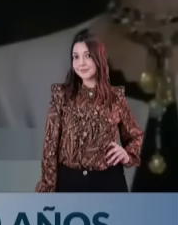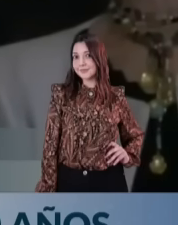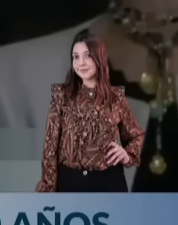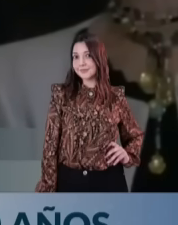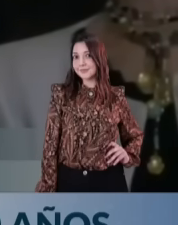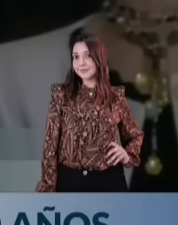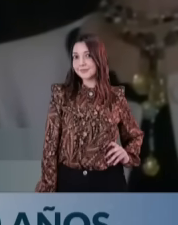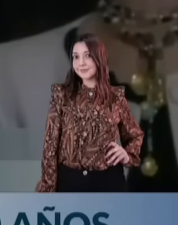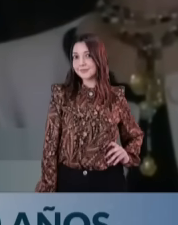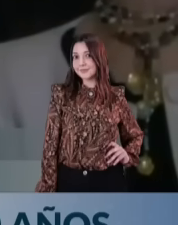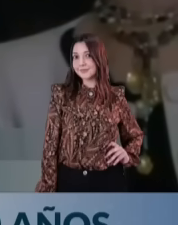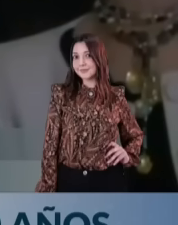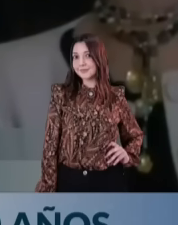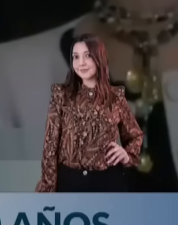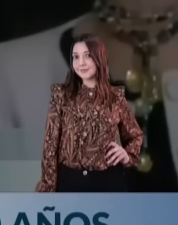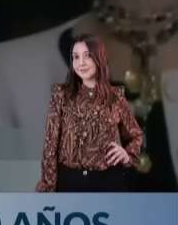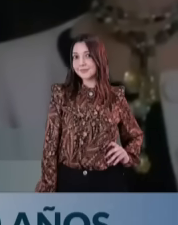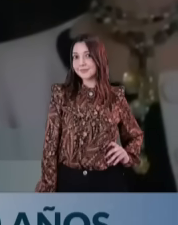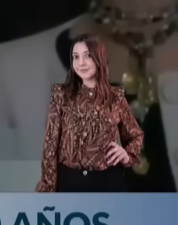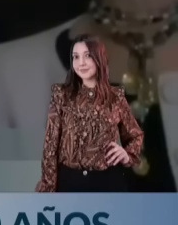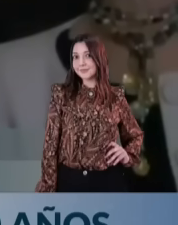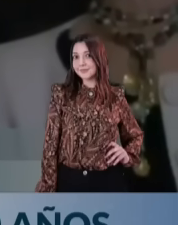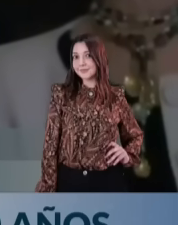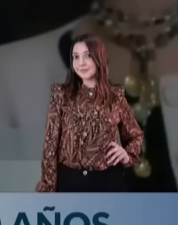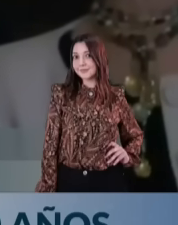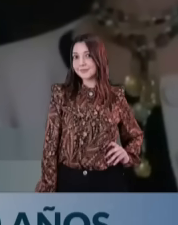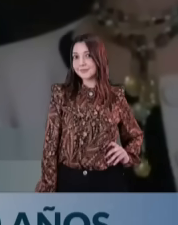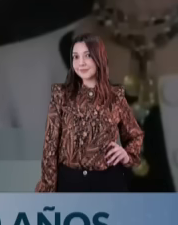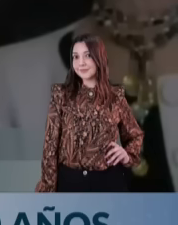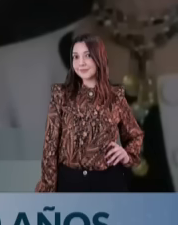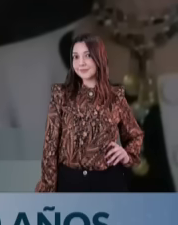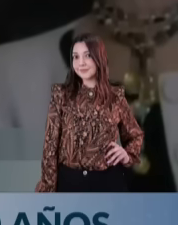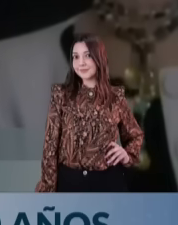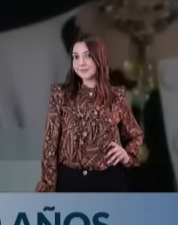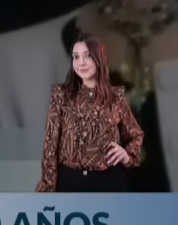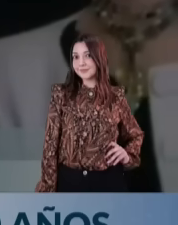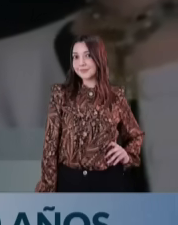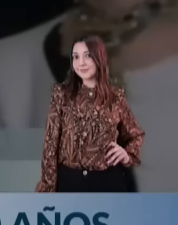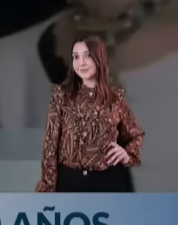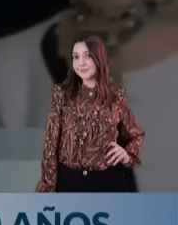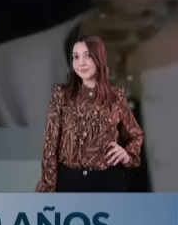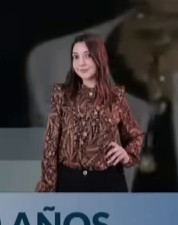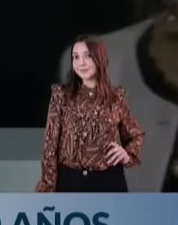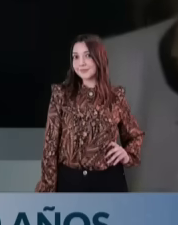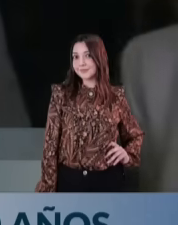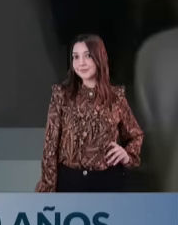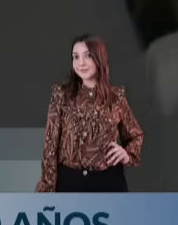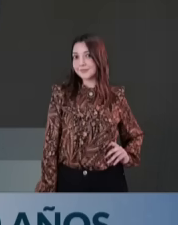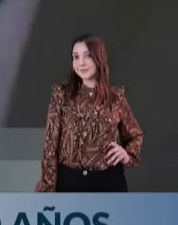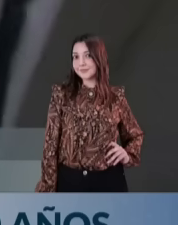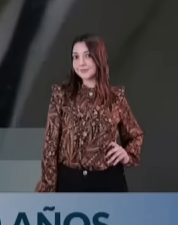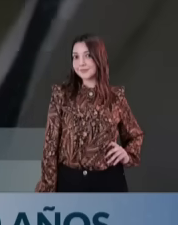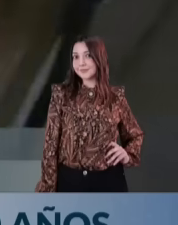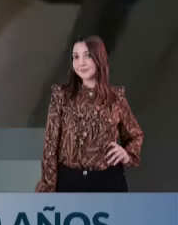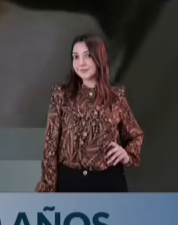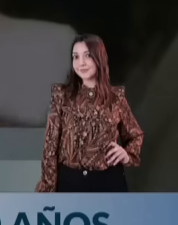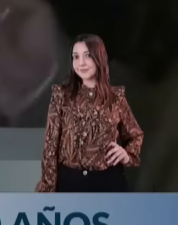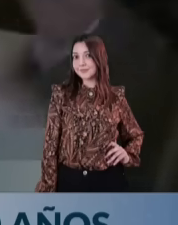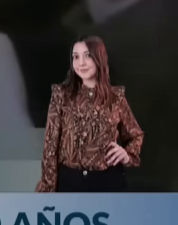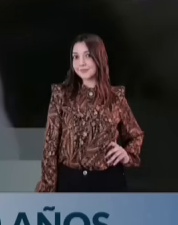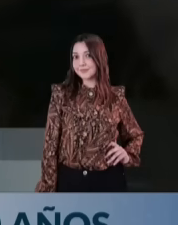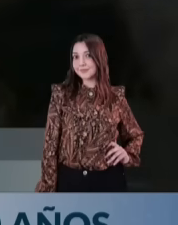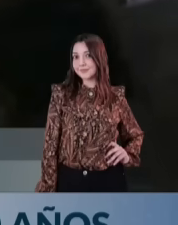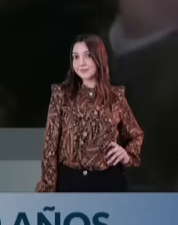de Chile Vamos, ya que es muy similar al compromiso de Santiago que propuso el gobierno. La senadora y presidenta del Partido Socialista, Paulina Bogdanovic,